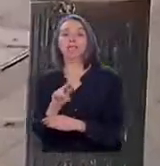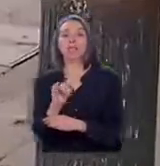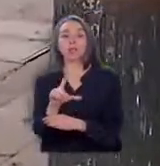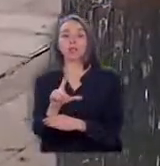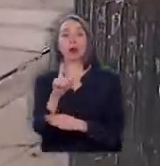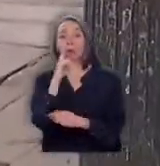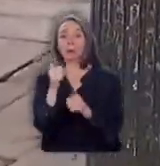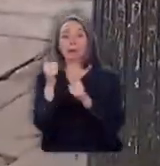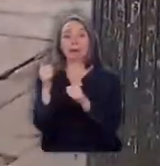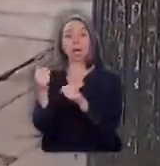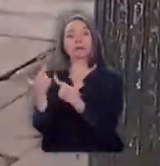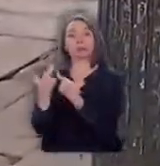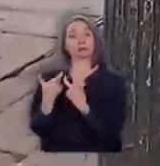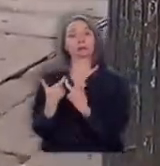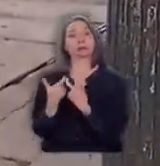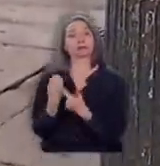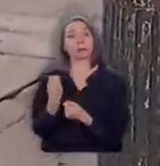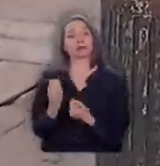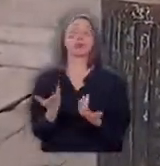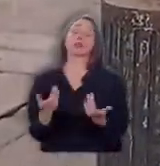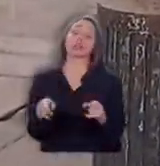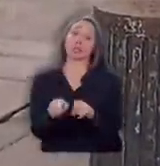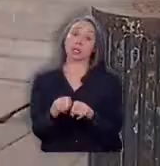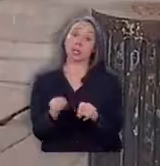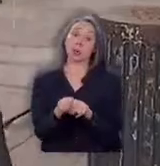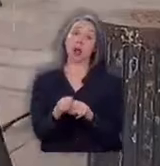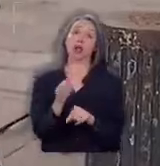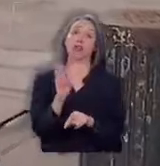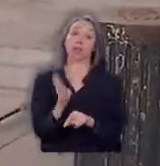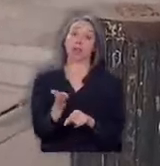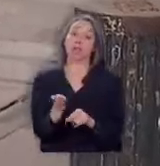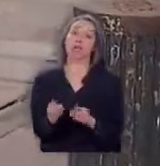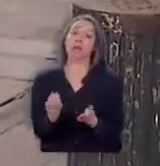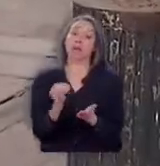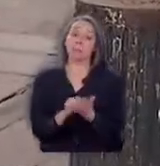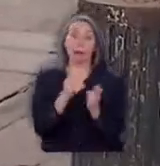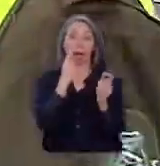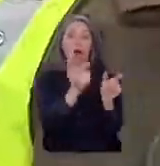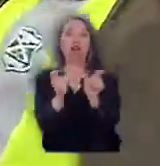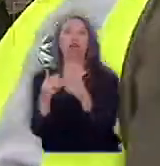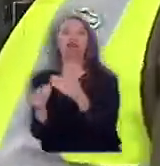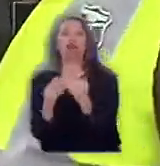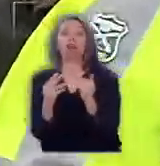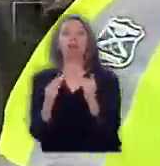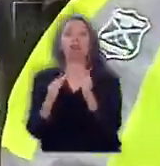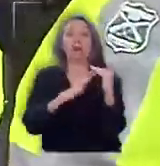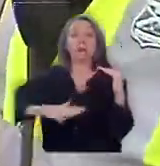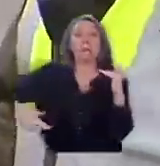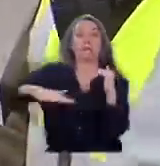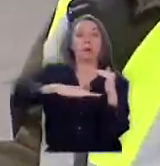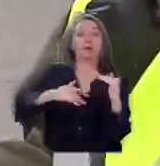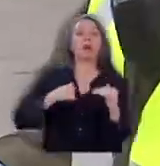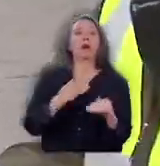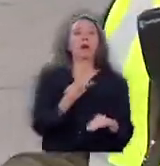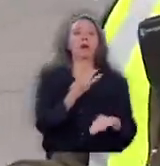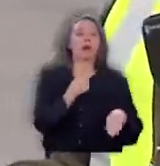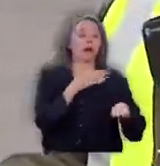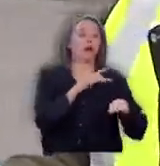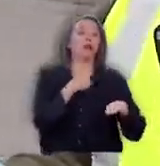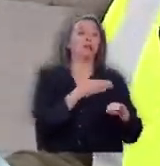excelente bien pero igual siento que debieran fiscalizar más para las poblaciones viene solamente a pedir una hora al doctor